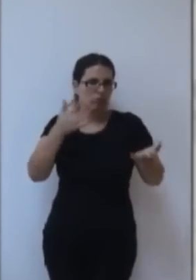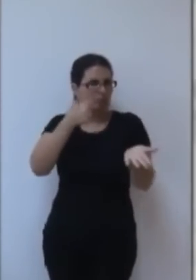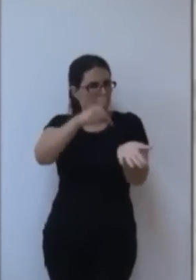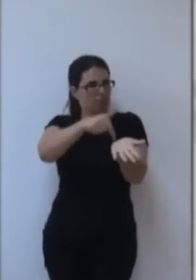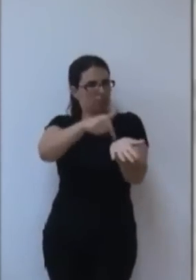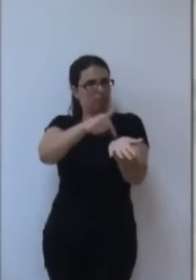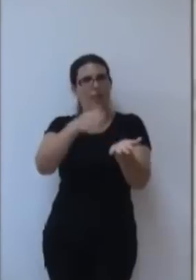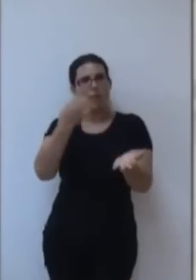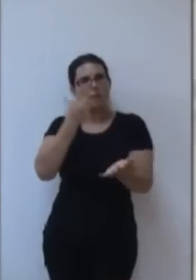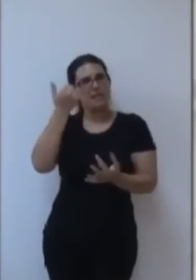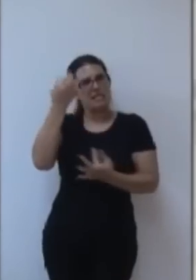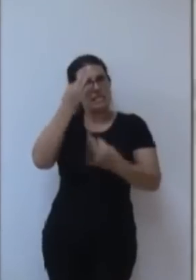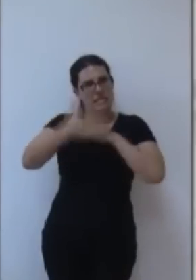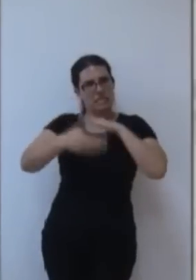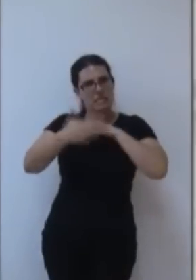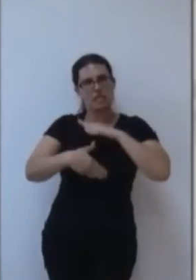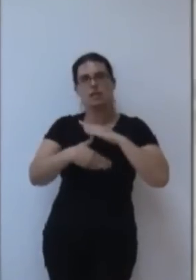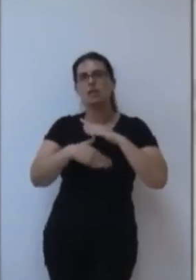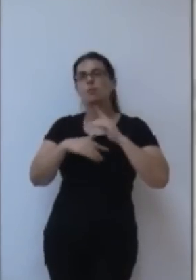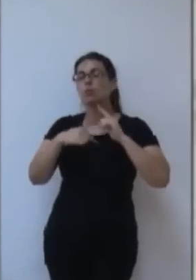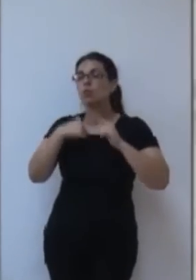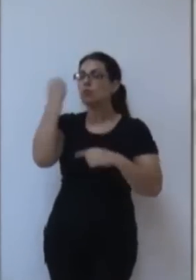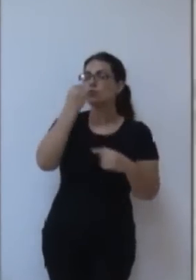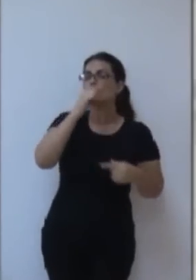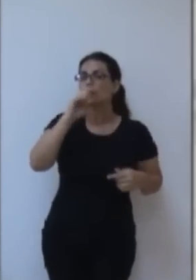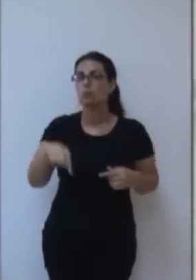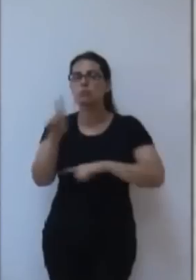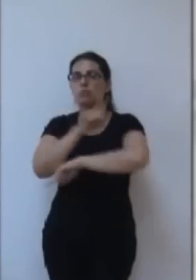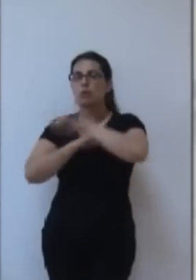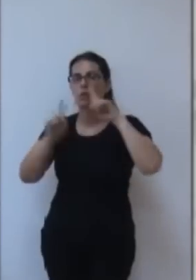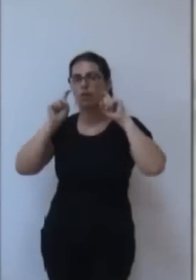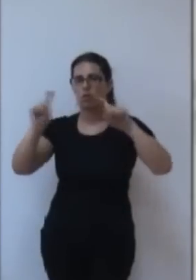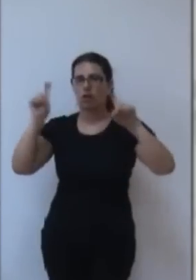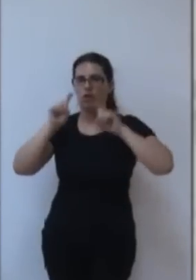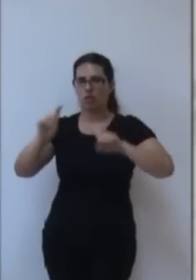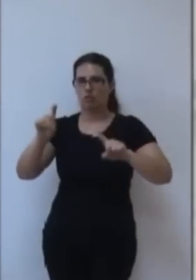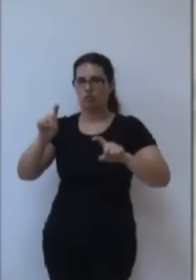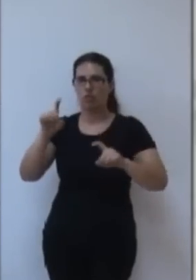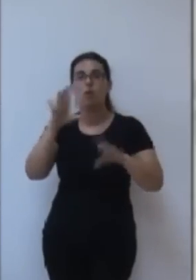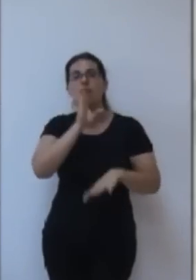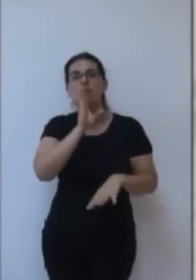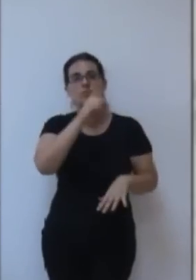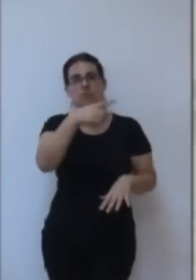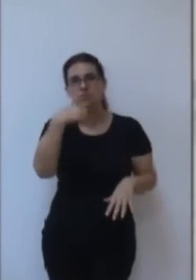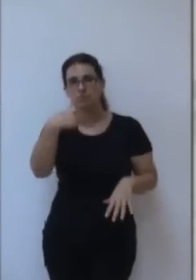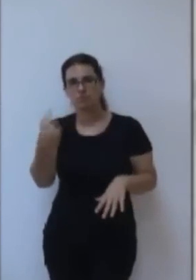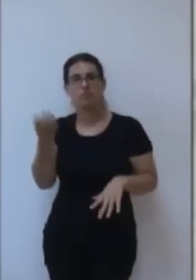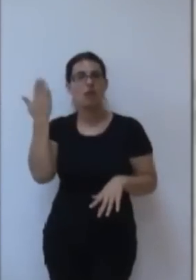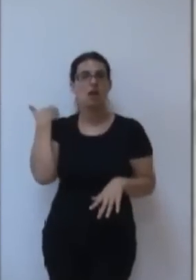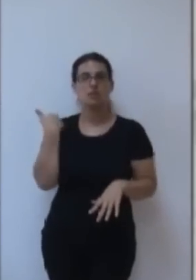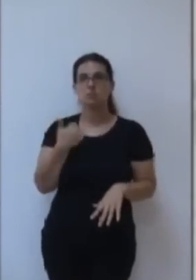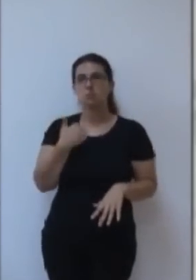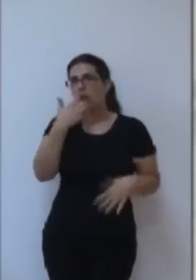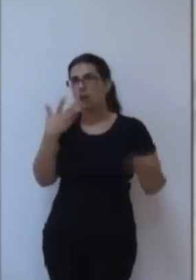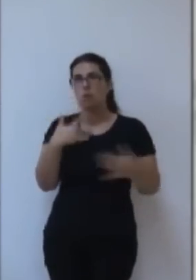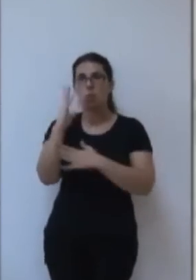más restrictivos, sino que yo también creo que es un problema de educación nuestra, igual que como tú has dicho, antes nos daba igual a lo mejor el